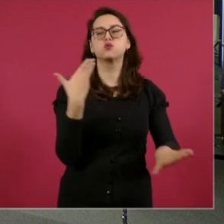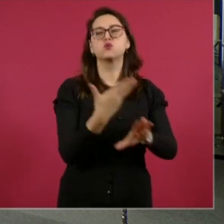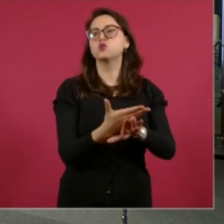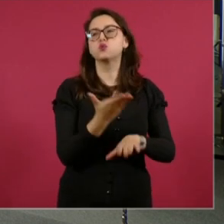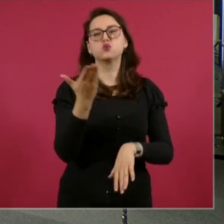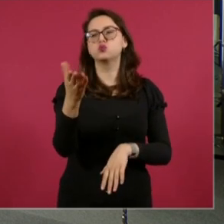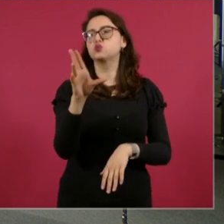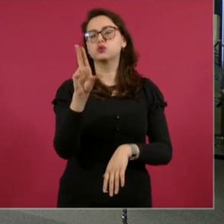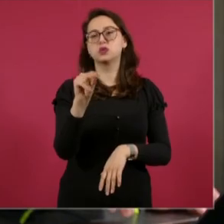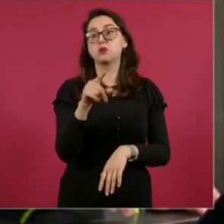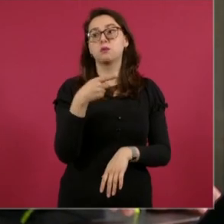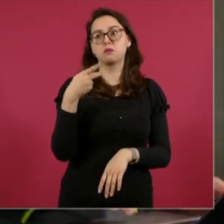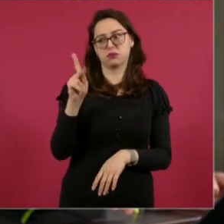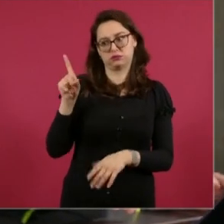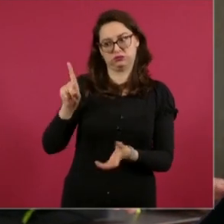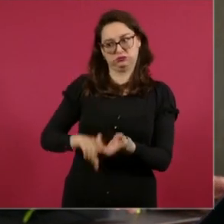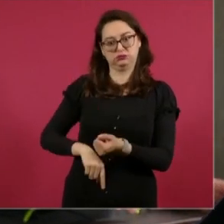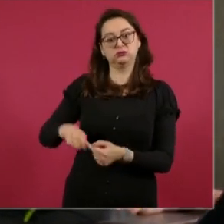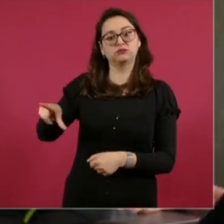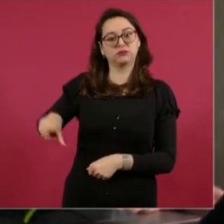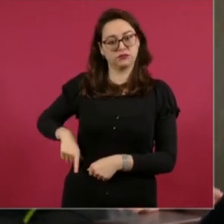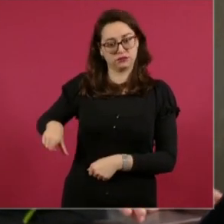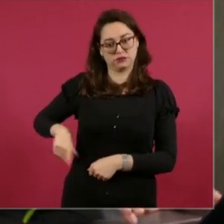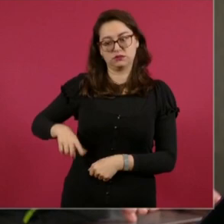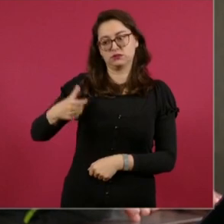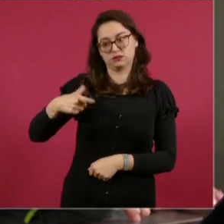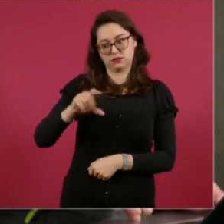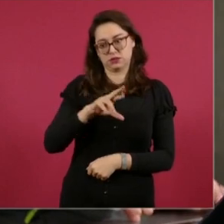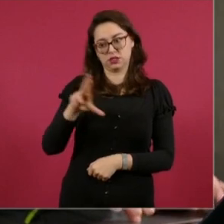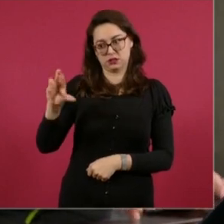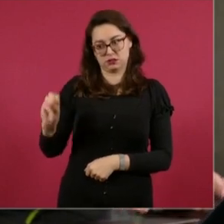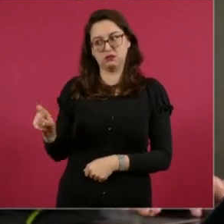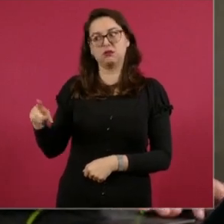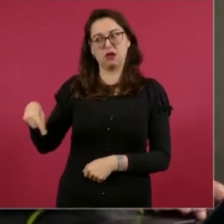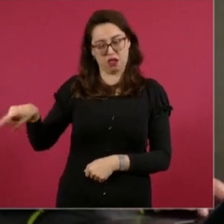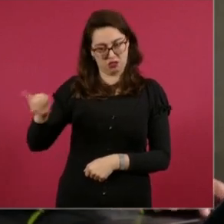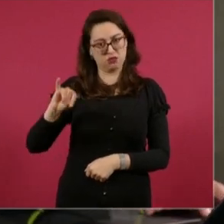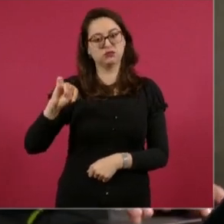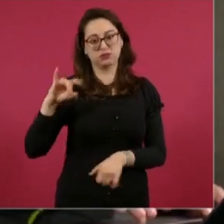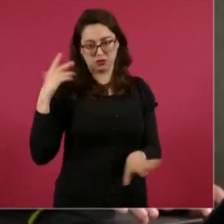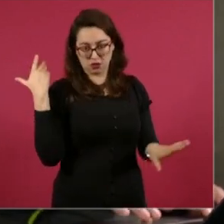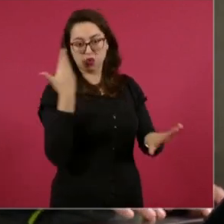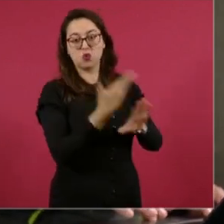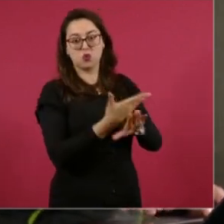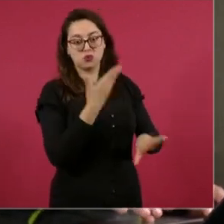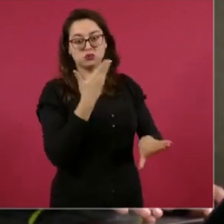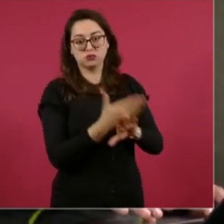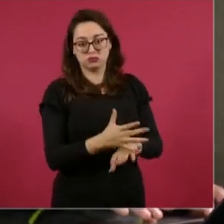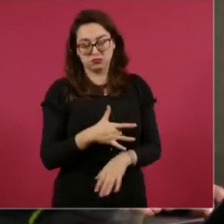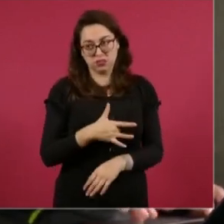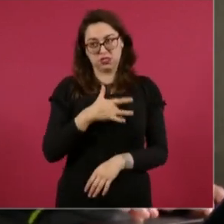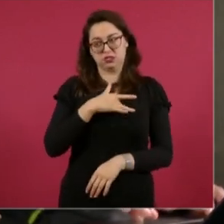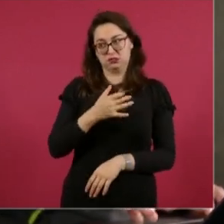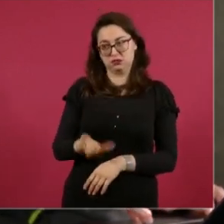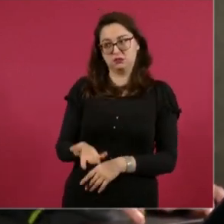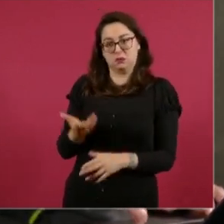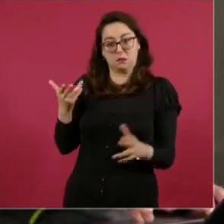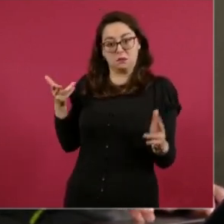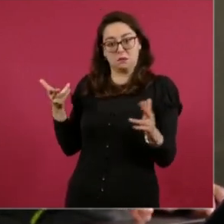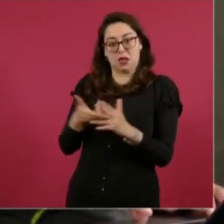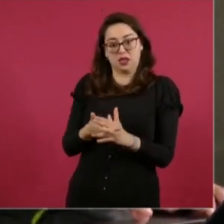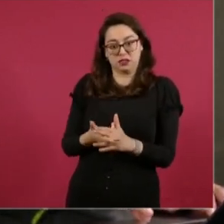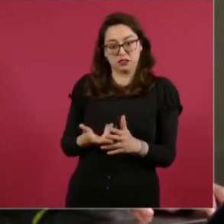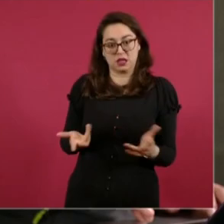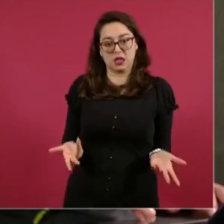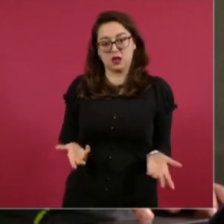no, pero en el gobierno de Quintana Roo ellos han sido amenazados, uno con sus vidas y otro con restringirle